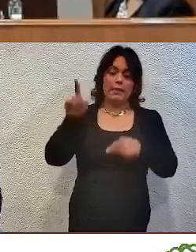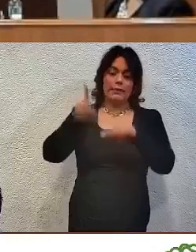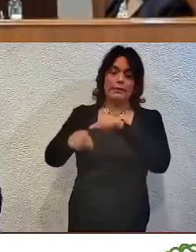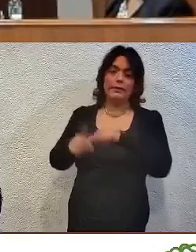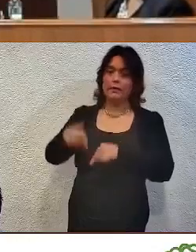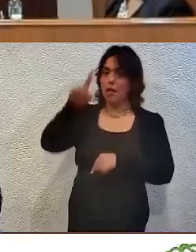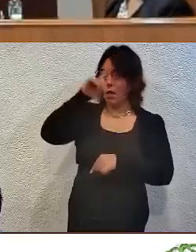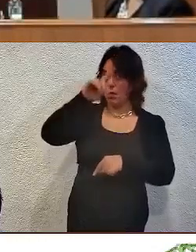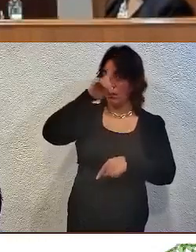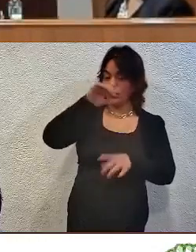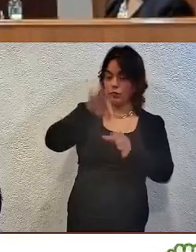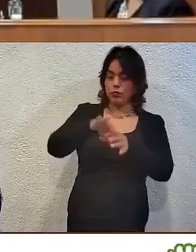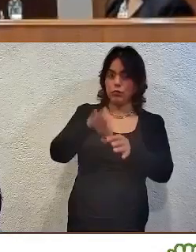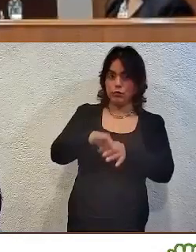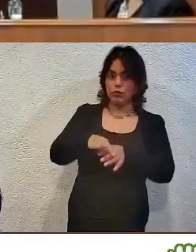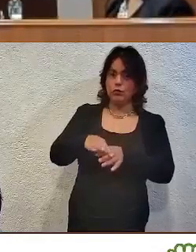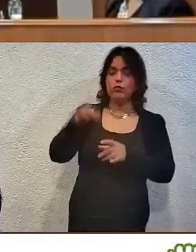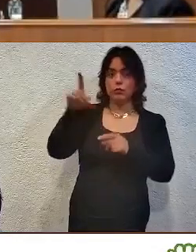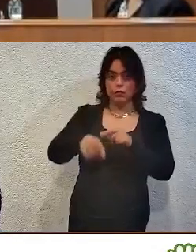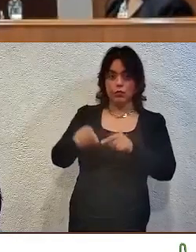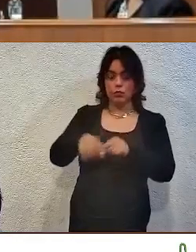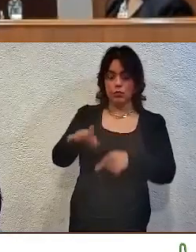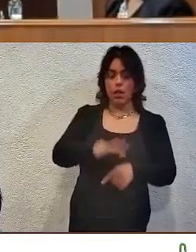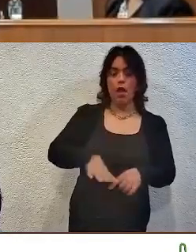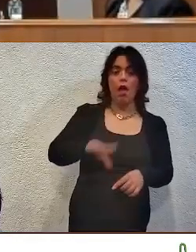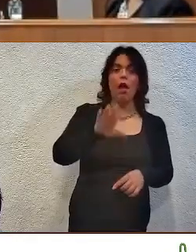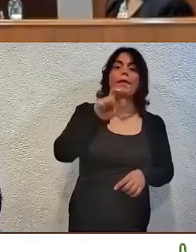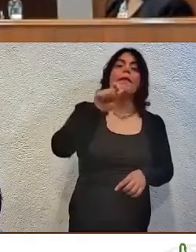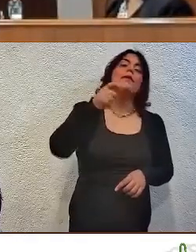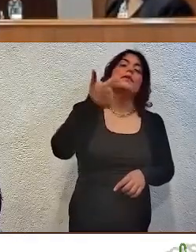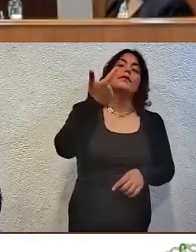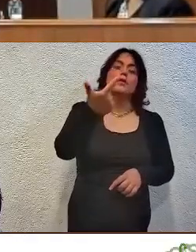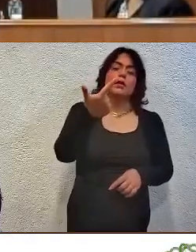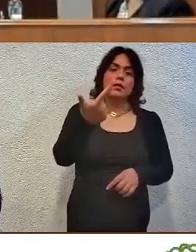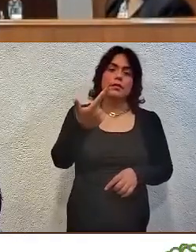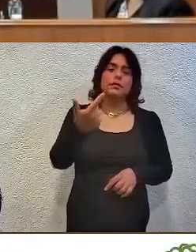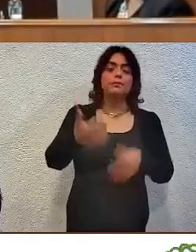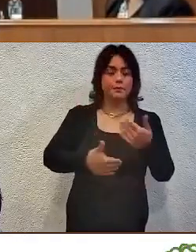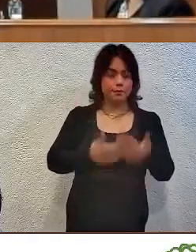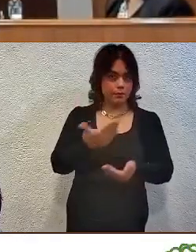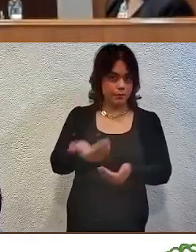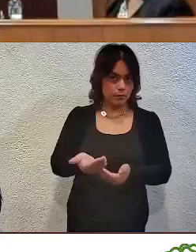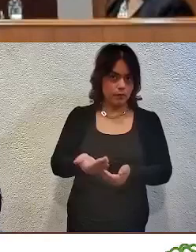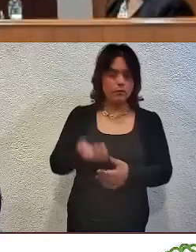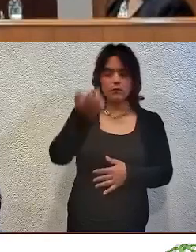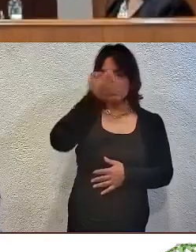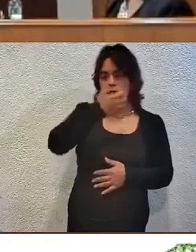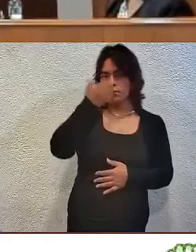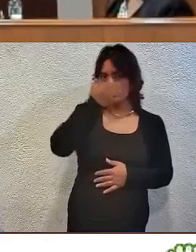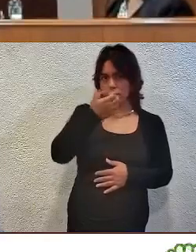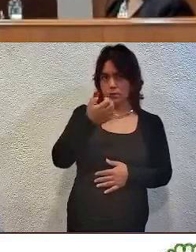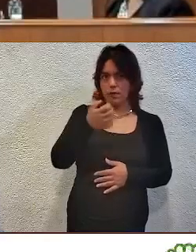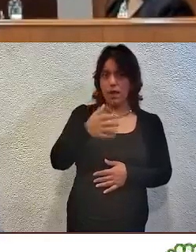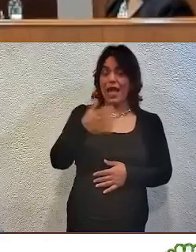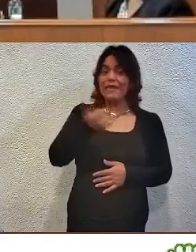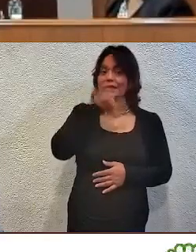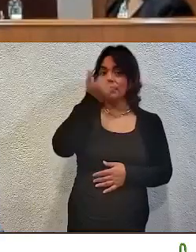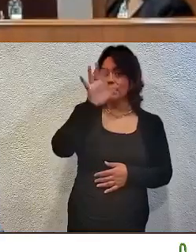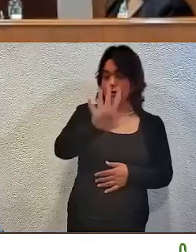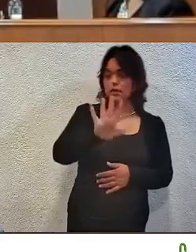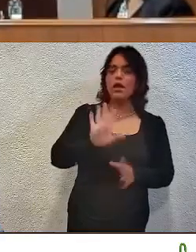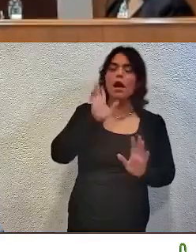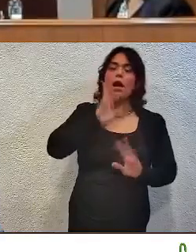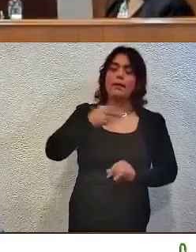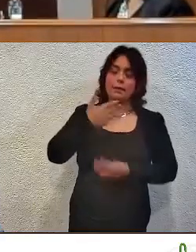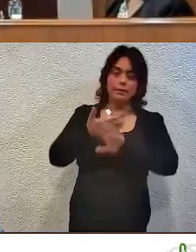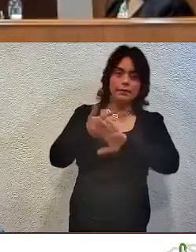consejerías electorales del Consejo Distrital 27. Luego, se analizará el agravio 5, que trata cuestiones procesales